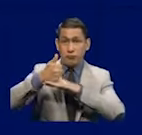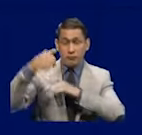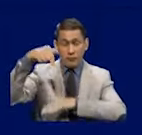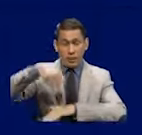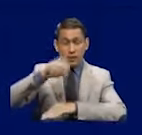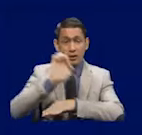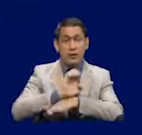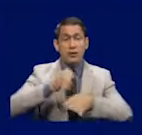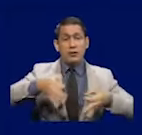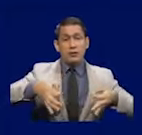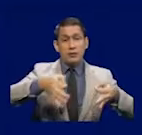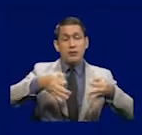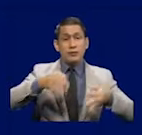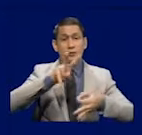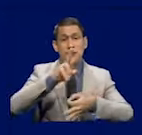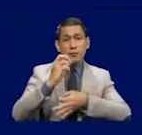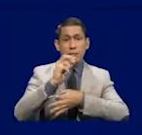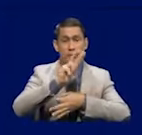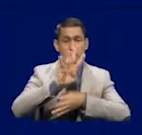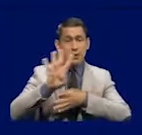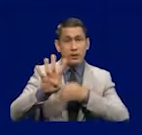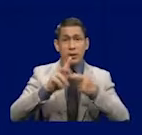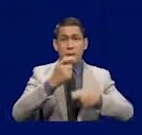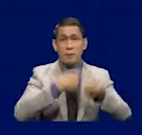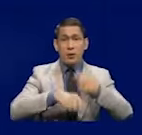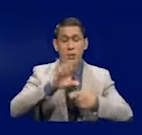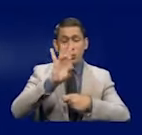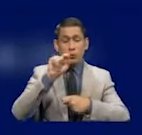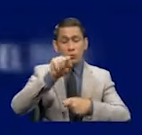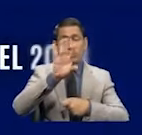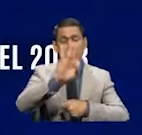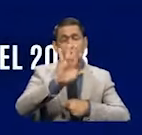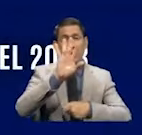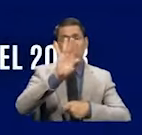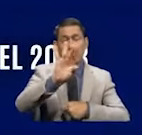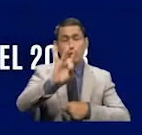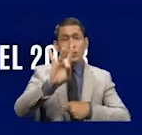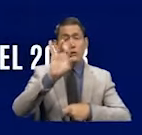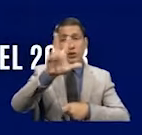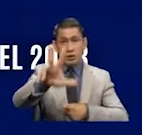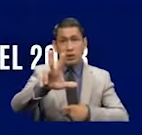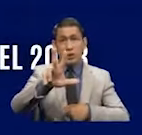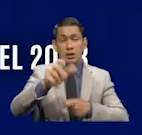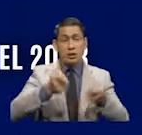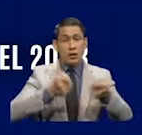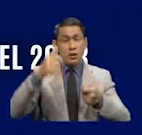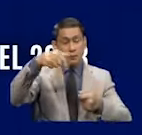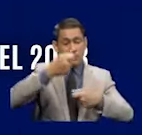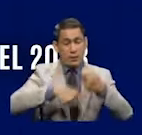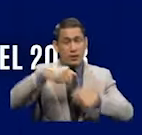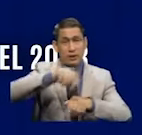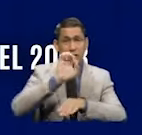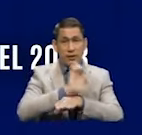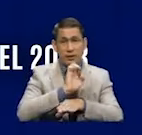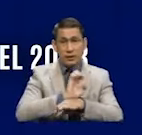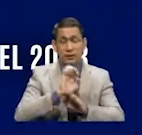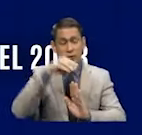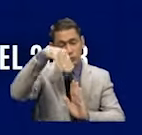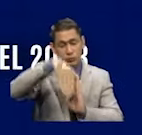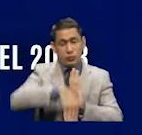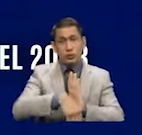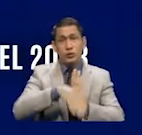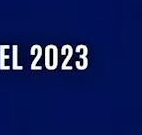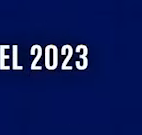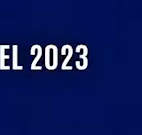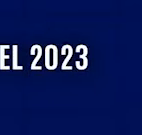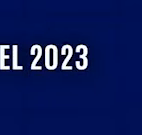en febrero del 2024 se vendieron 8.983 carros en Ecuador. Esto es una caída del